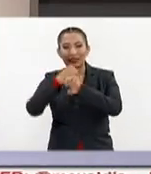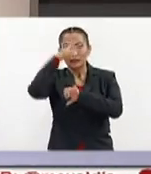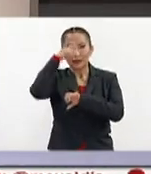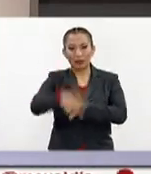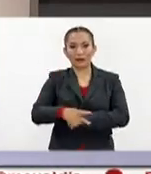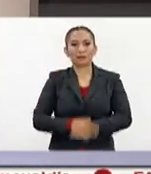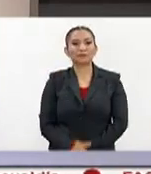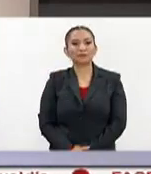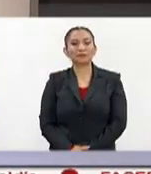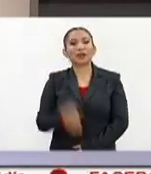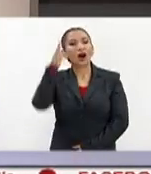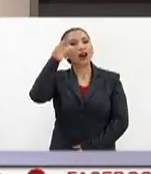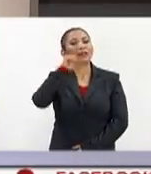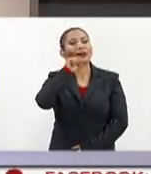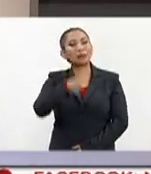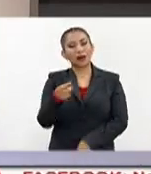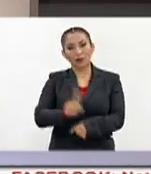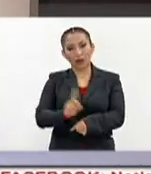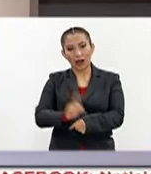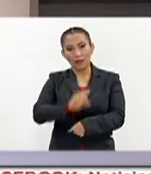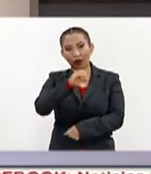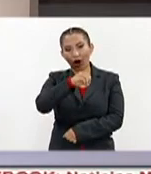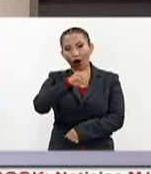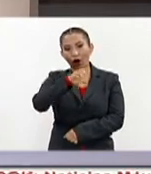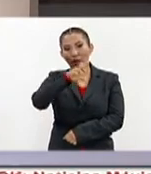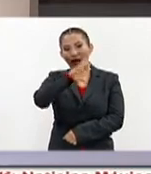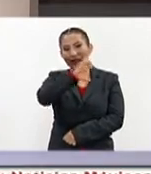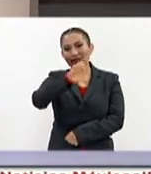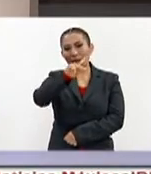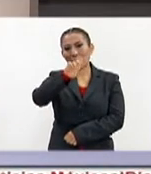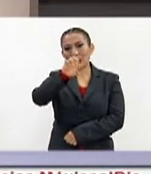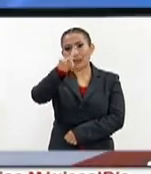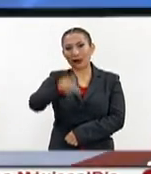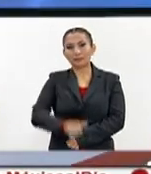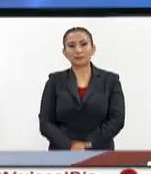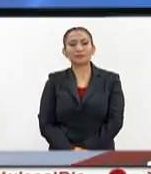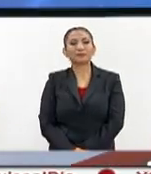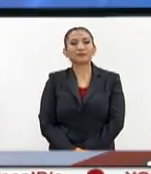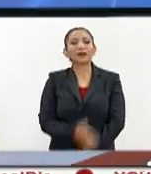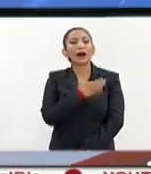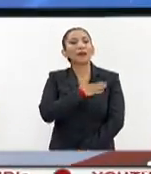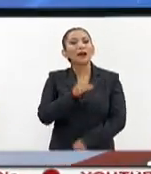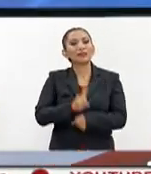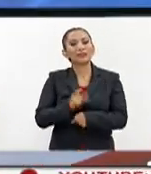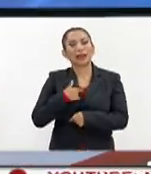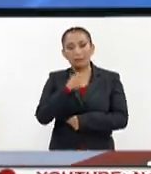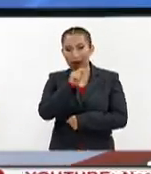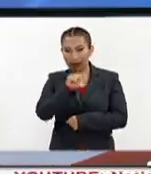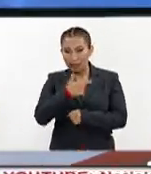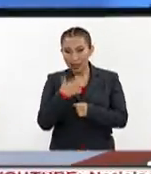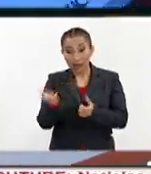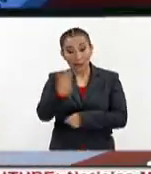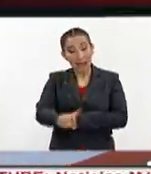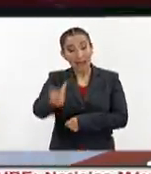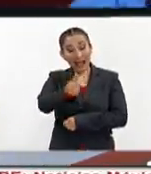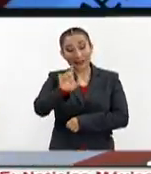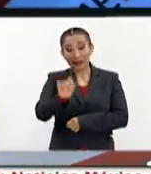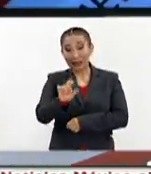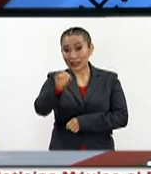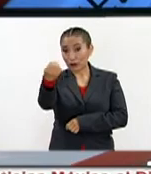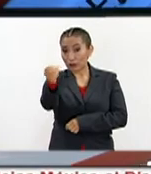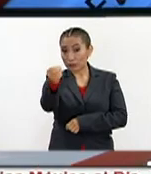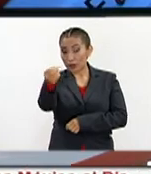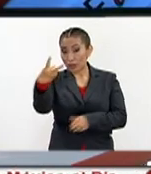República Mexicana. Saludo con gusto, como cada mañana, a mi compañero Omar Cepeda. Omar. Muy buenos días, Pati. Así es, ya viernes 20